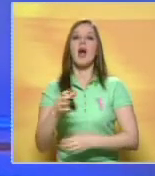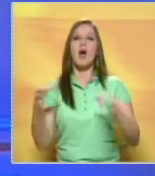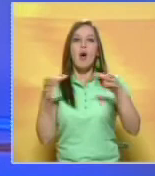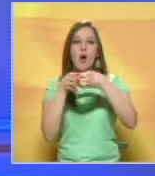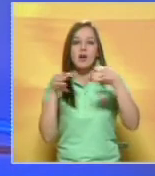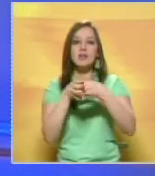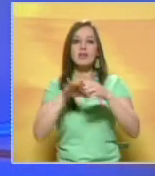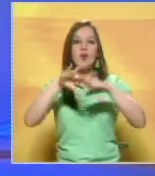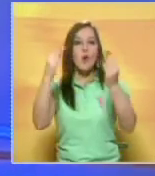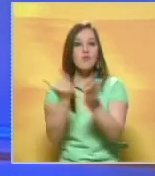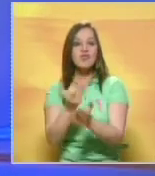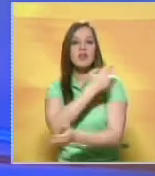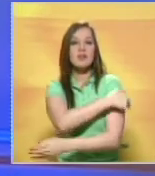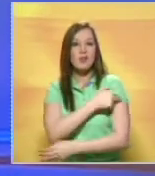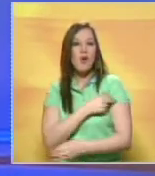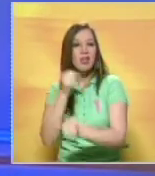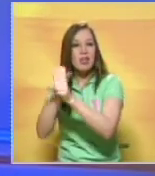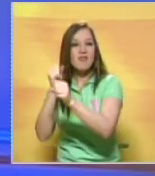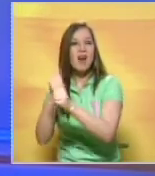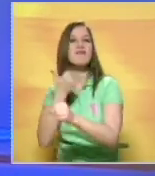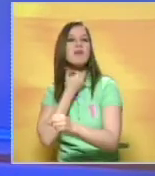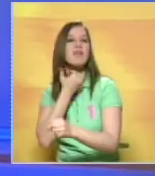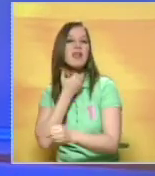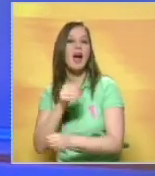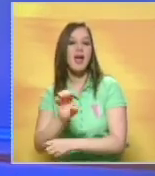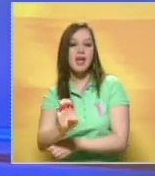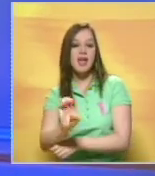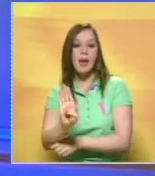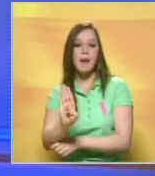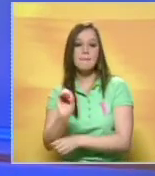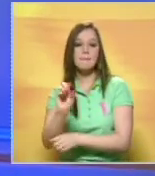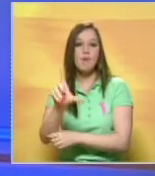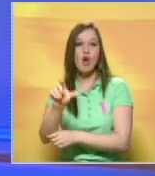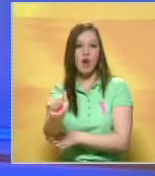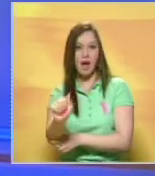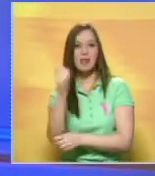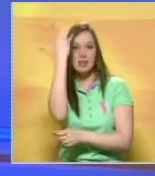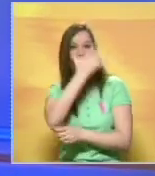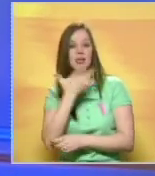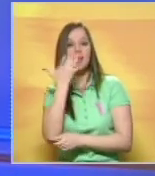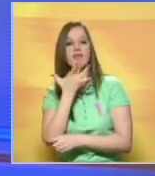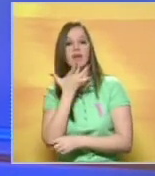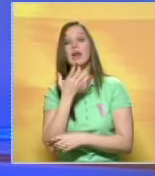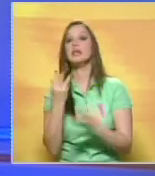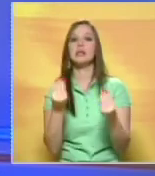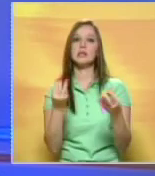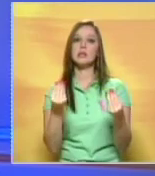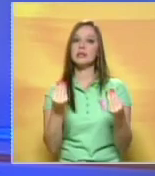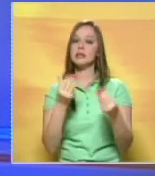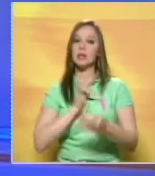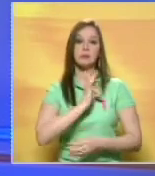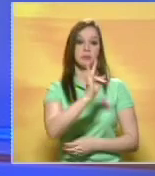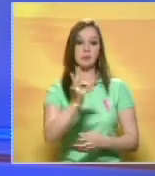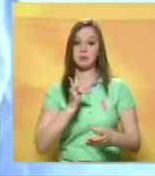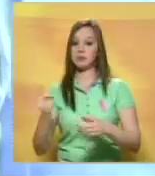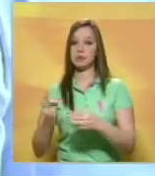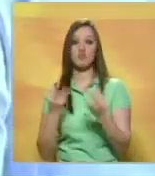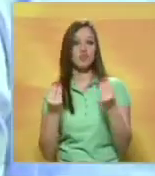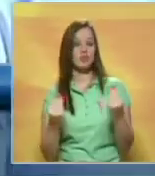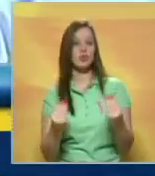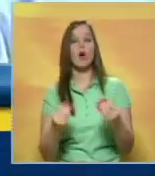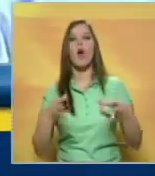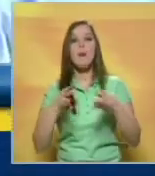trabaja contra el ébola en África Occidental considera que los números de contagios y muertes subestiman la magnitud del brote. Especialistas de la